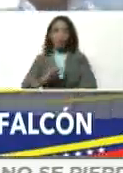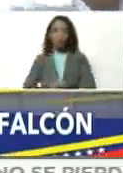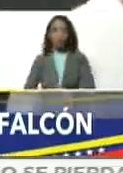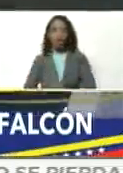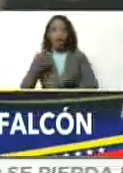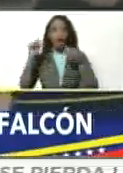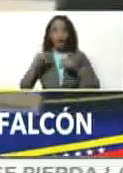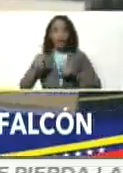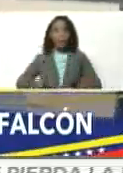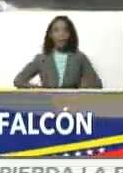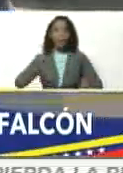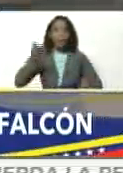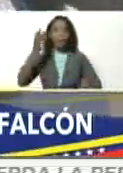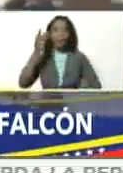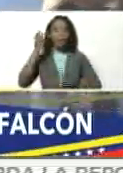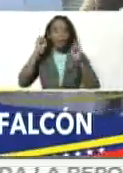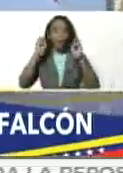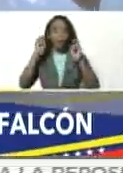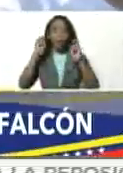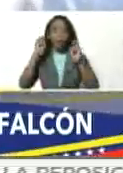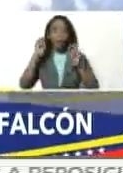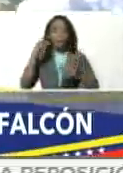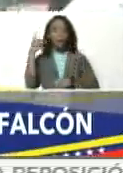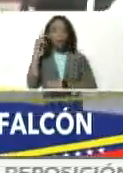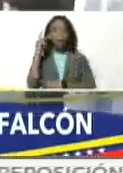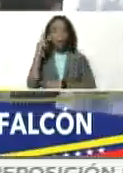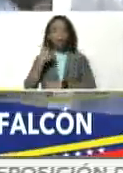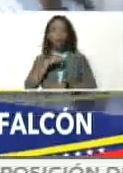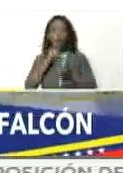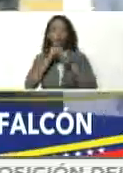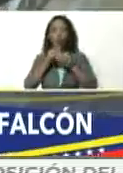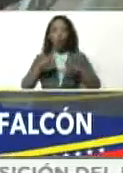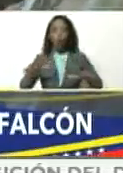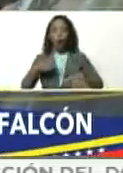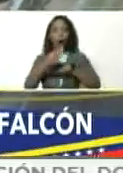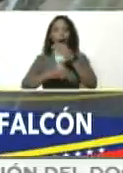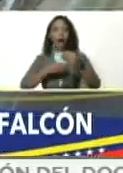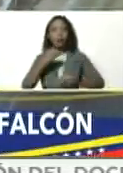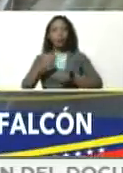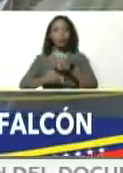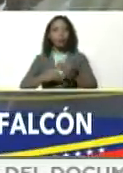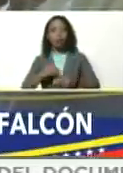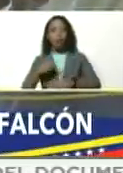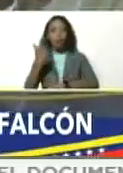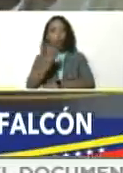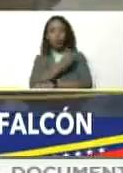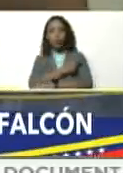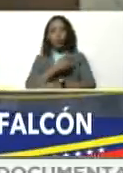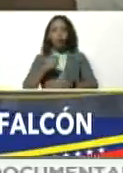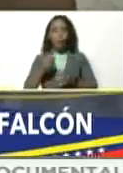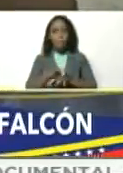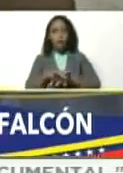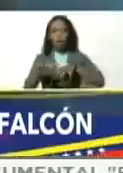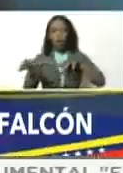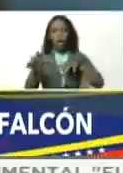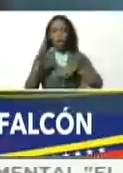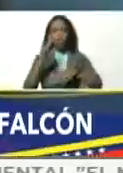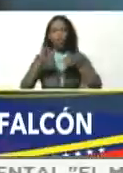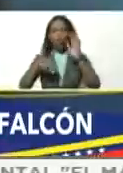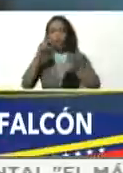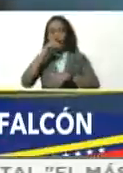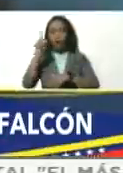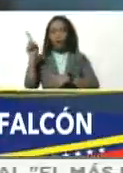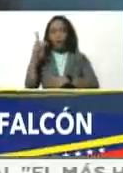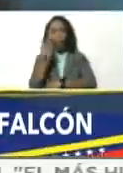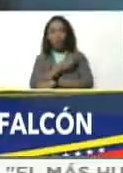este importante sector y parroquia, nos hemos desplegado para realizar la vacunación en mayores de 12 años, la